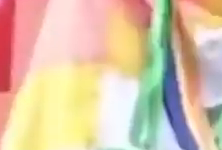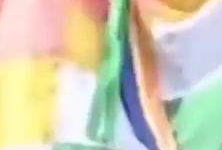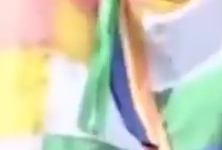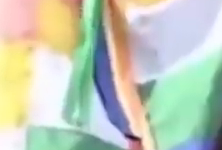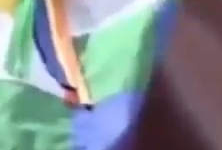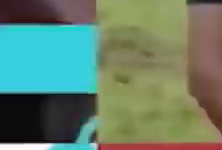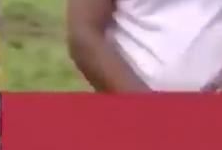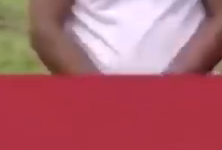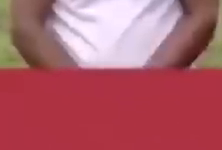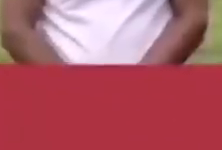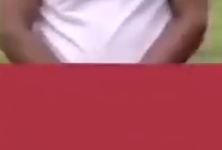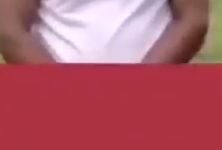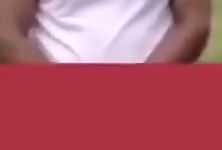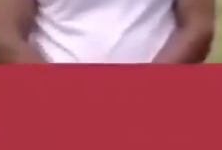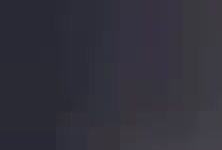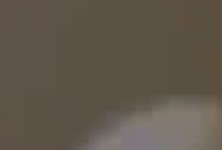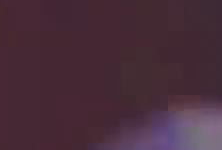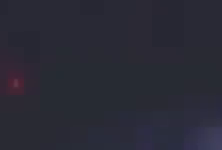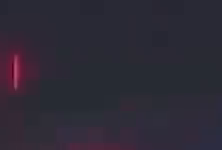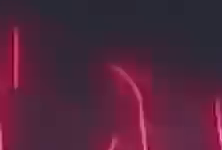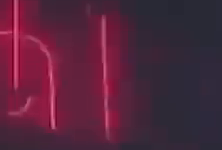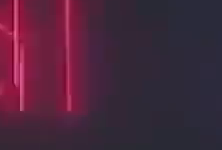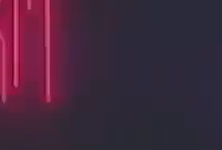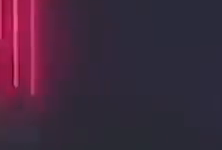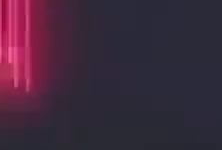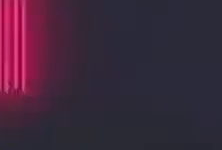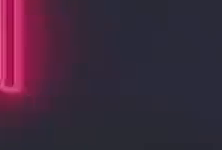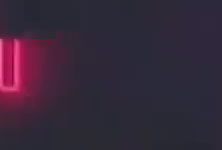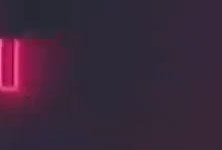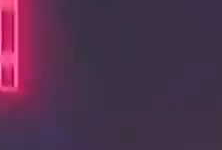las notificaciones de la Agenda Alternativa.